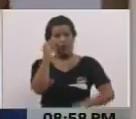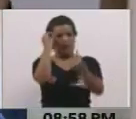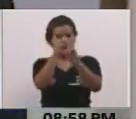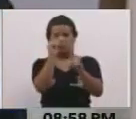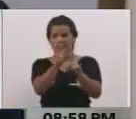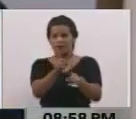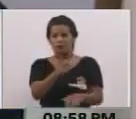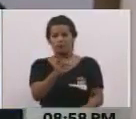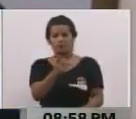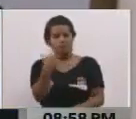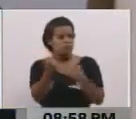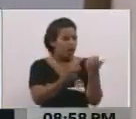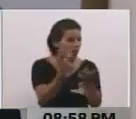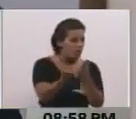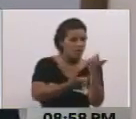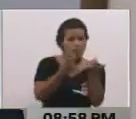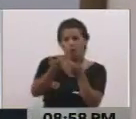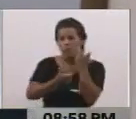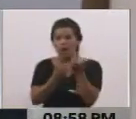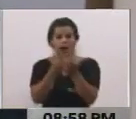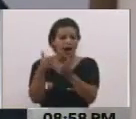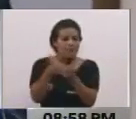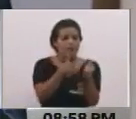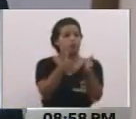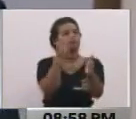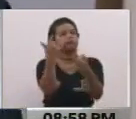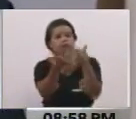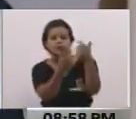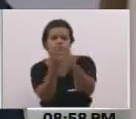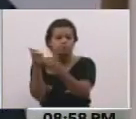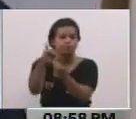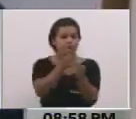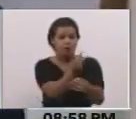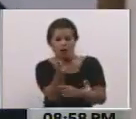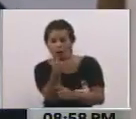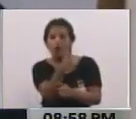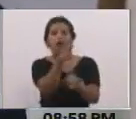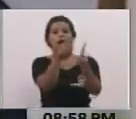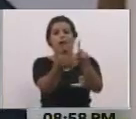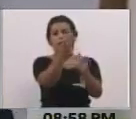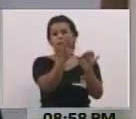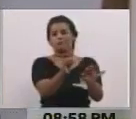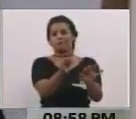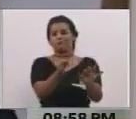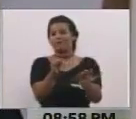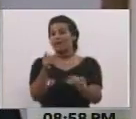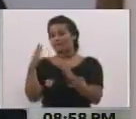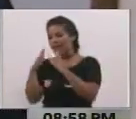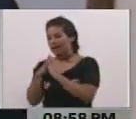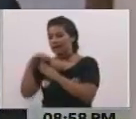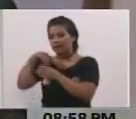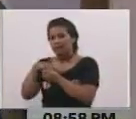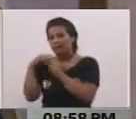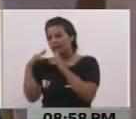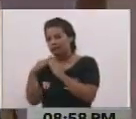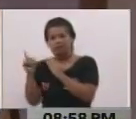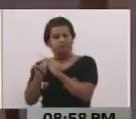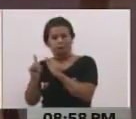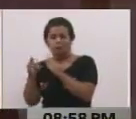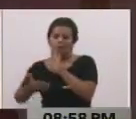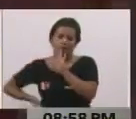que buscar otros senderos para poder llegar hasta aquí. Creo que eso valió la pena, pues salir de mi casa, pasar Navidades